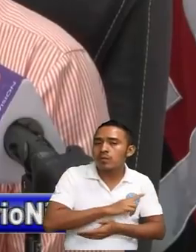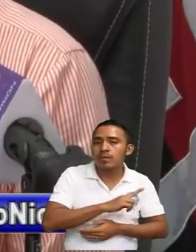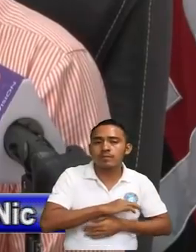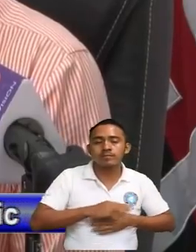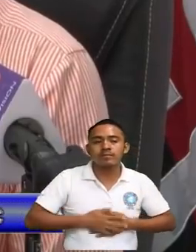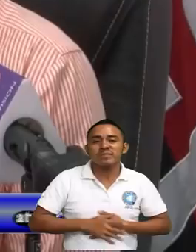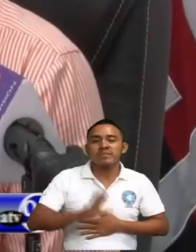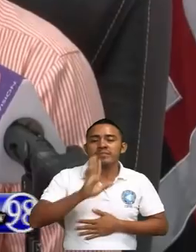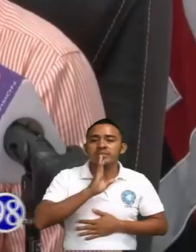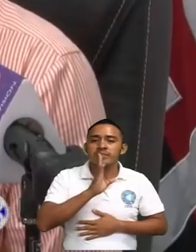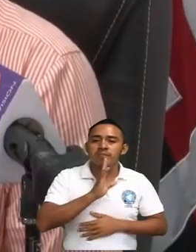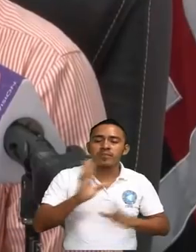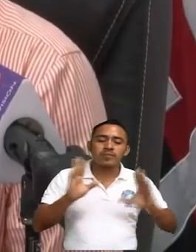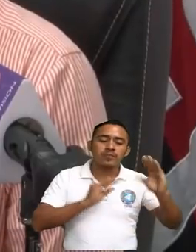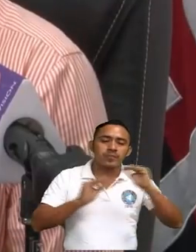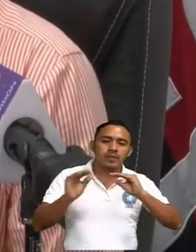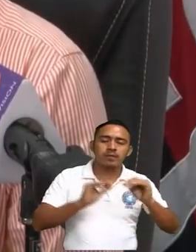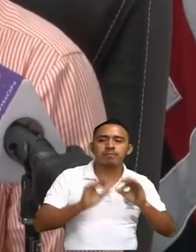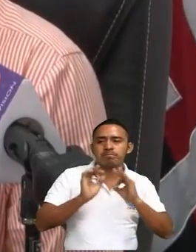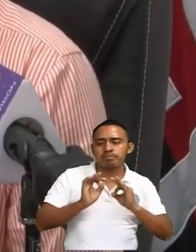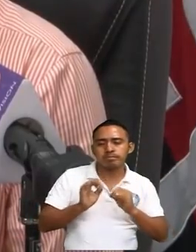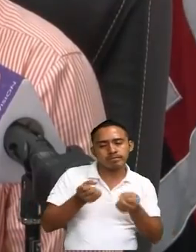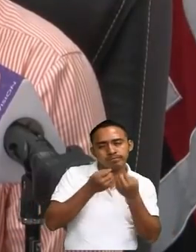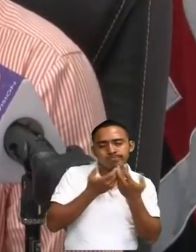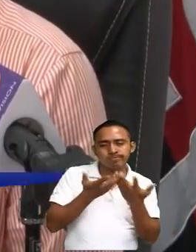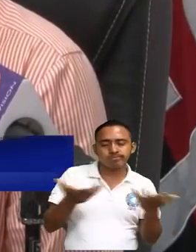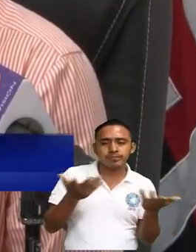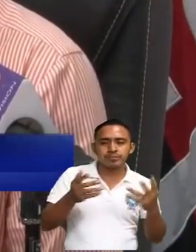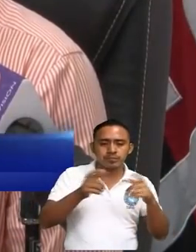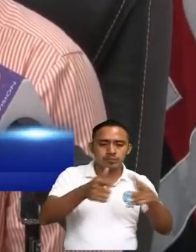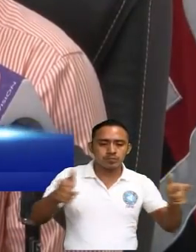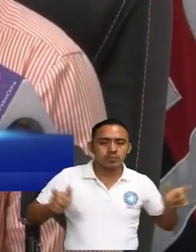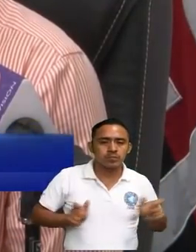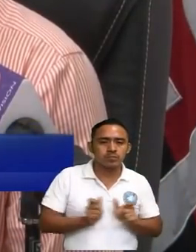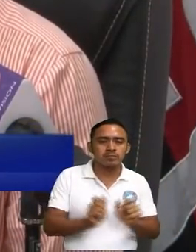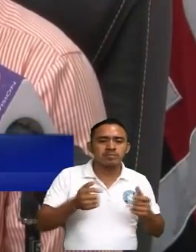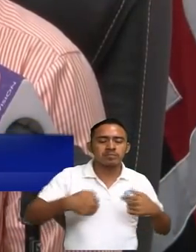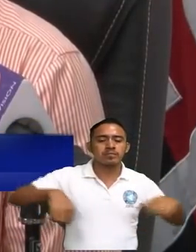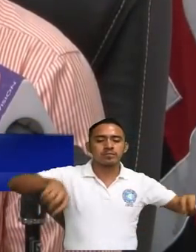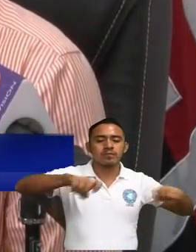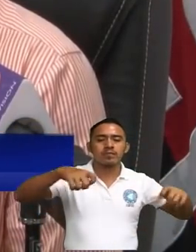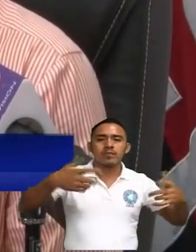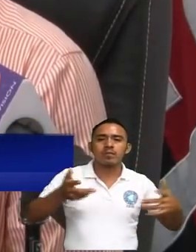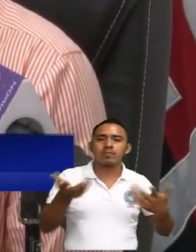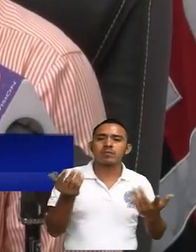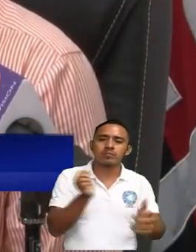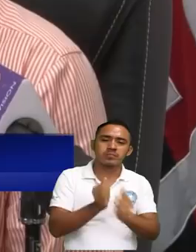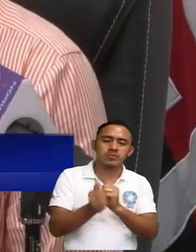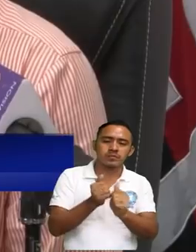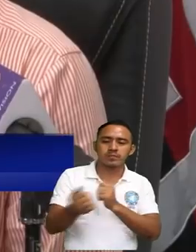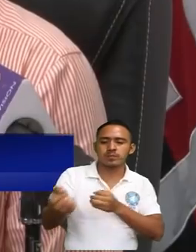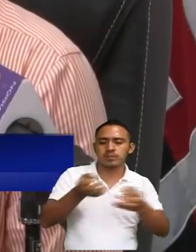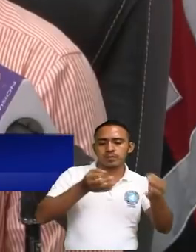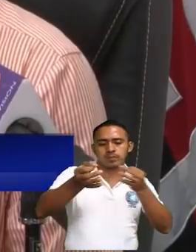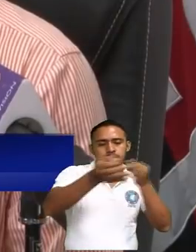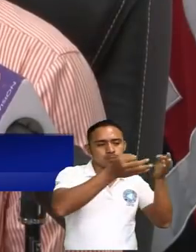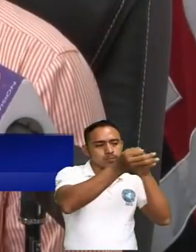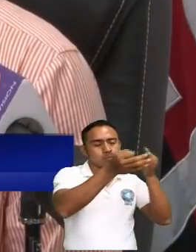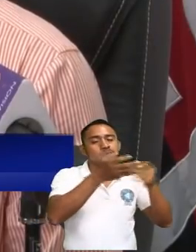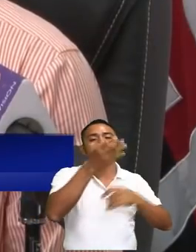una conversación muy franca con el sector, y ellos nos exponían cuáles son los principales